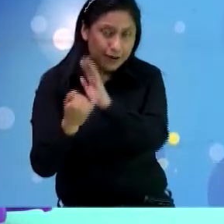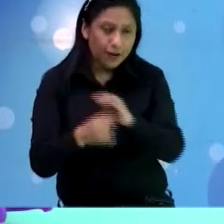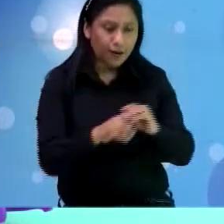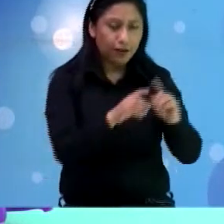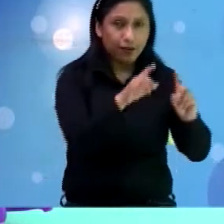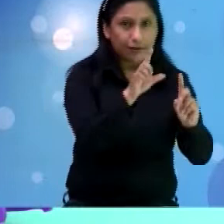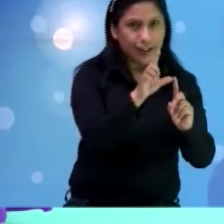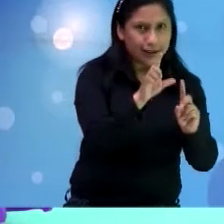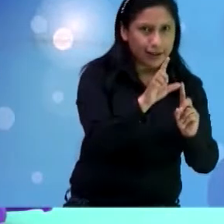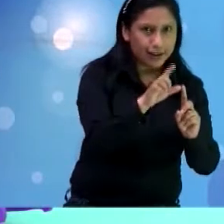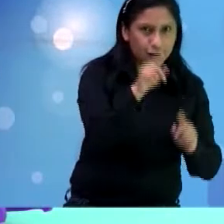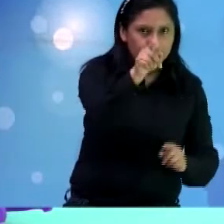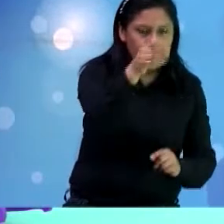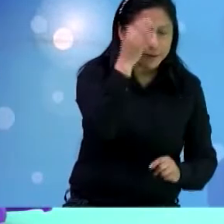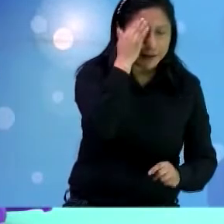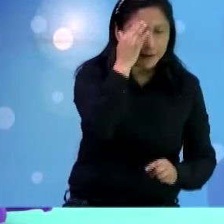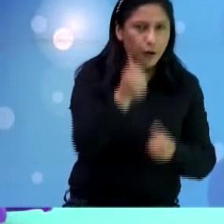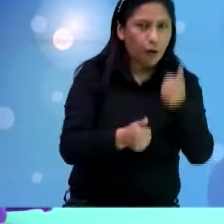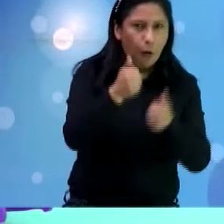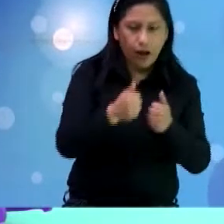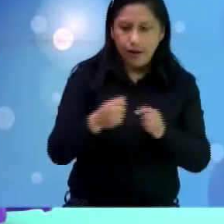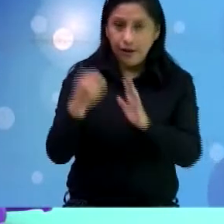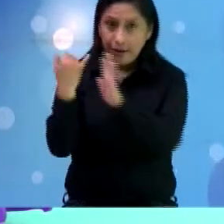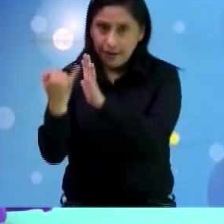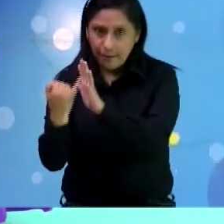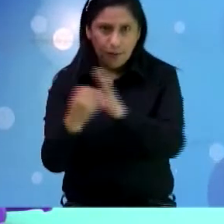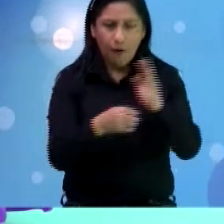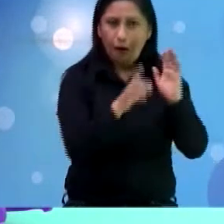qué saco de la caja.